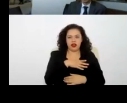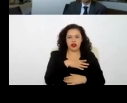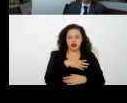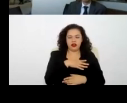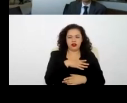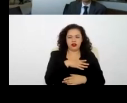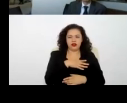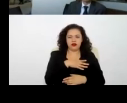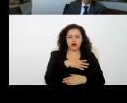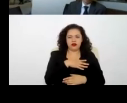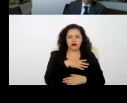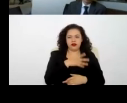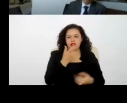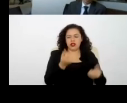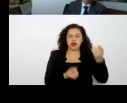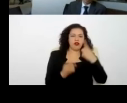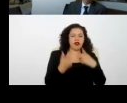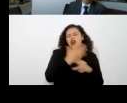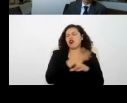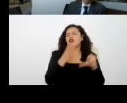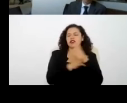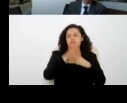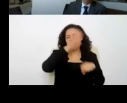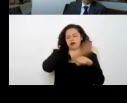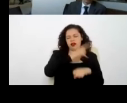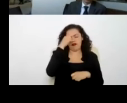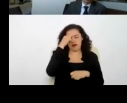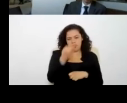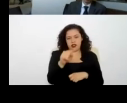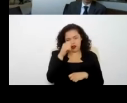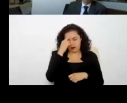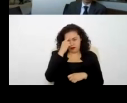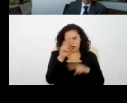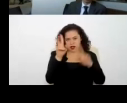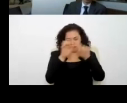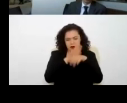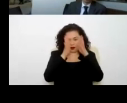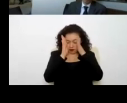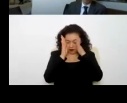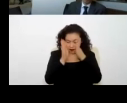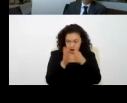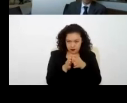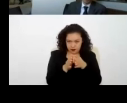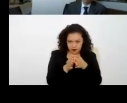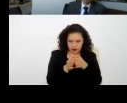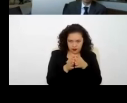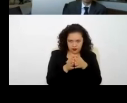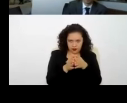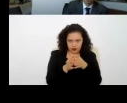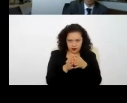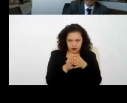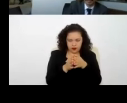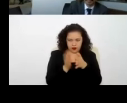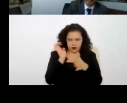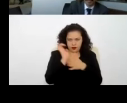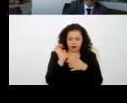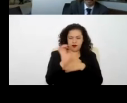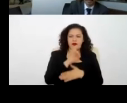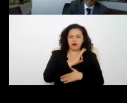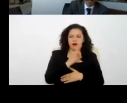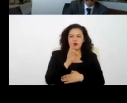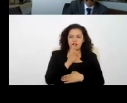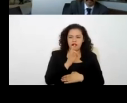cierta facilidad para tener un mal uso y por lo tanto se les puede usar